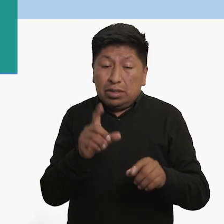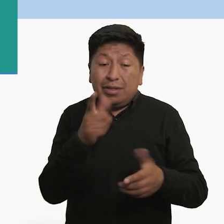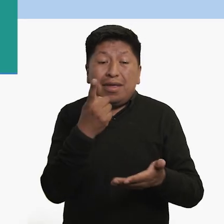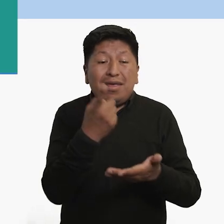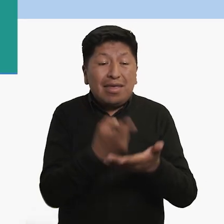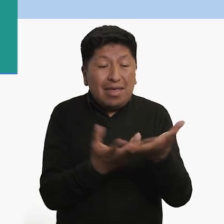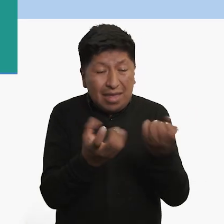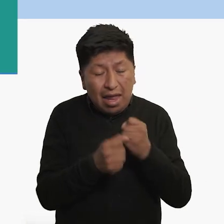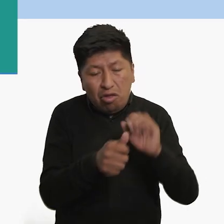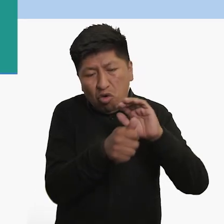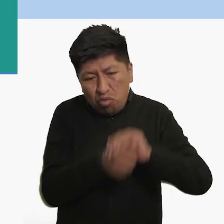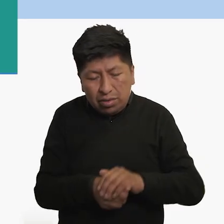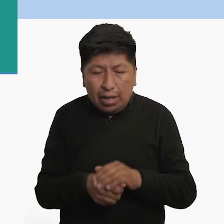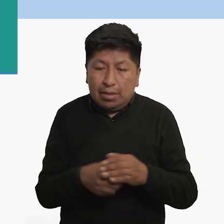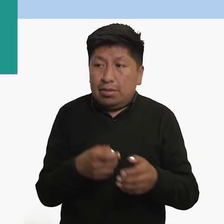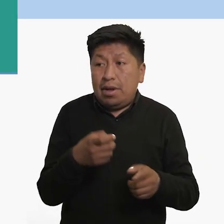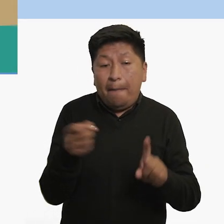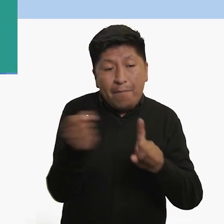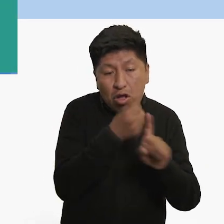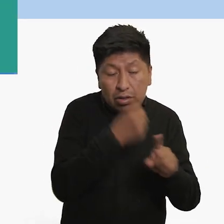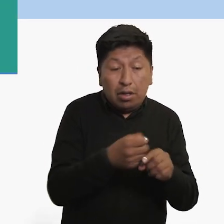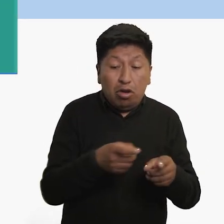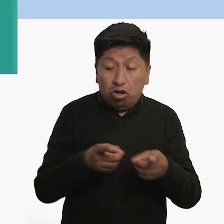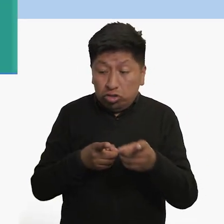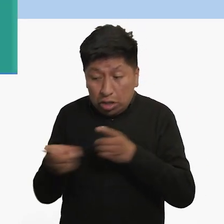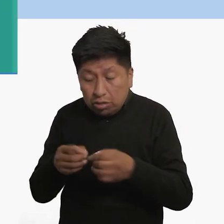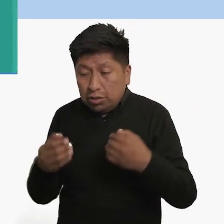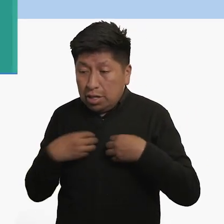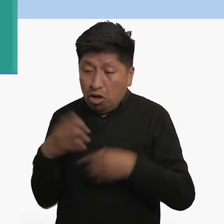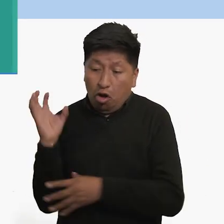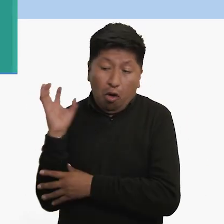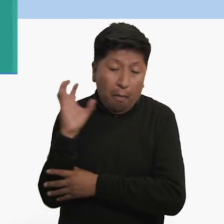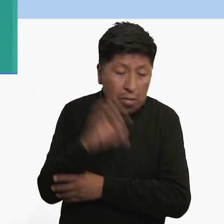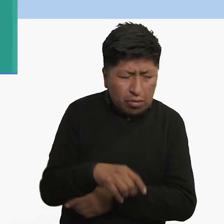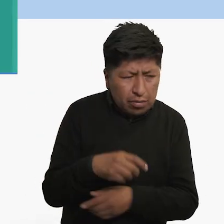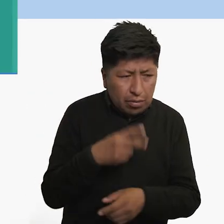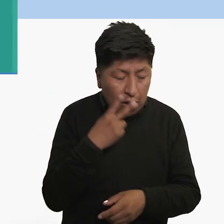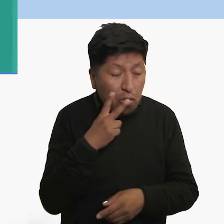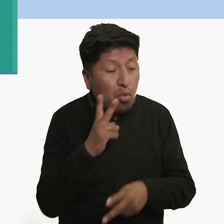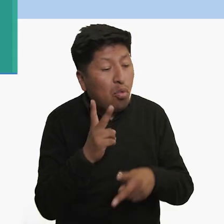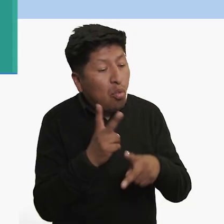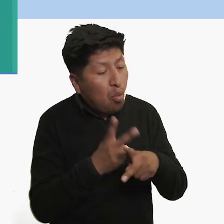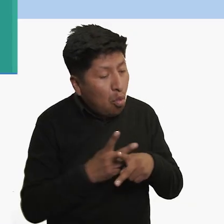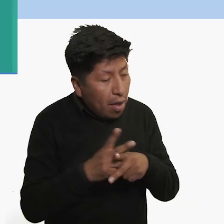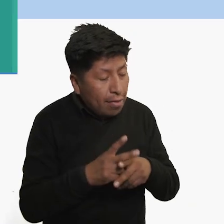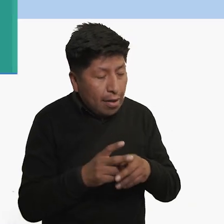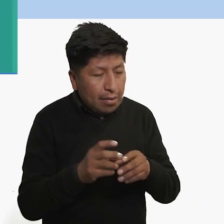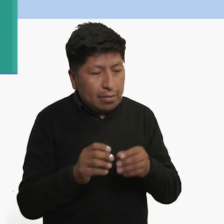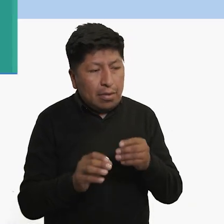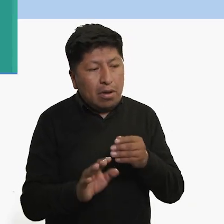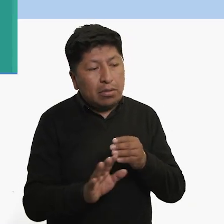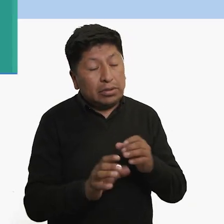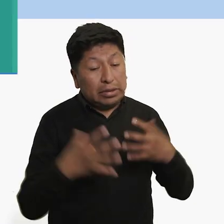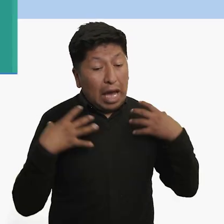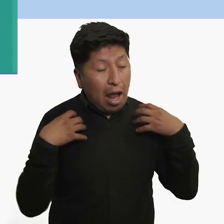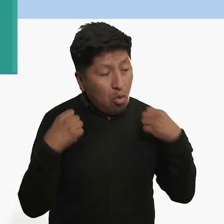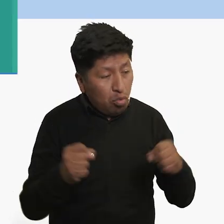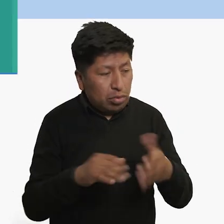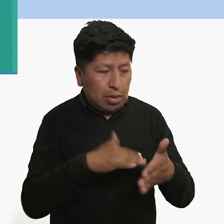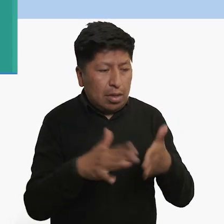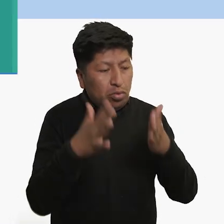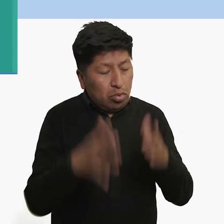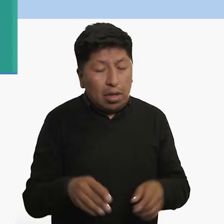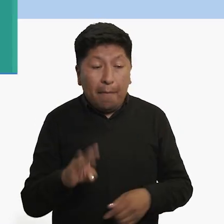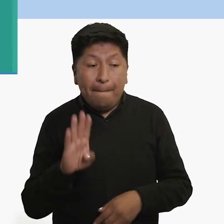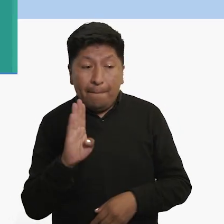quieran ocultar el hecho. Los directores o directoras tienen la obligación de a. Precautelar la integridad física y salud de los